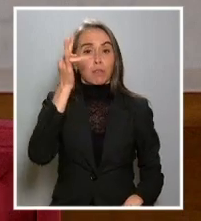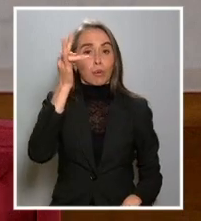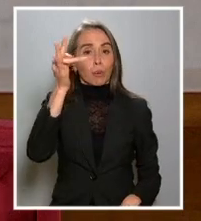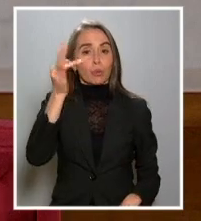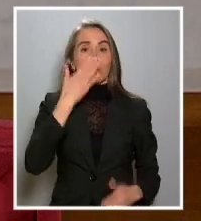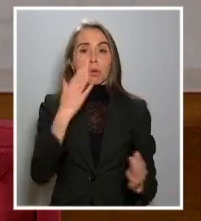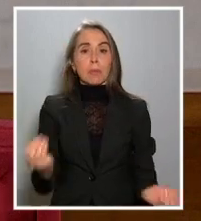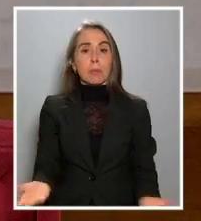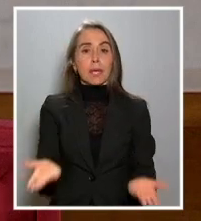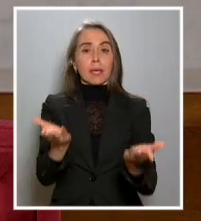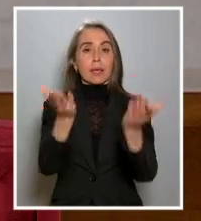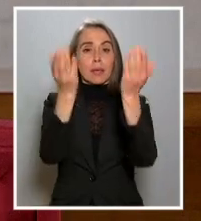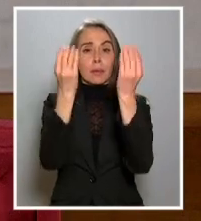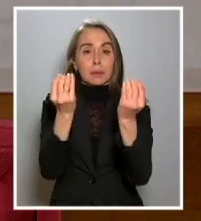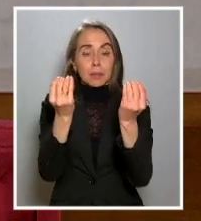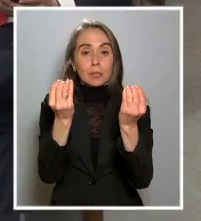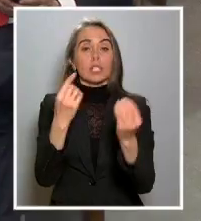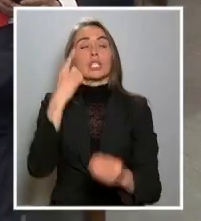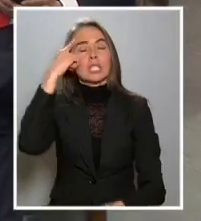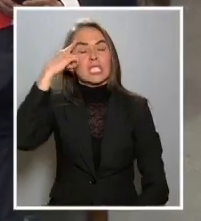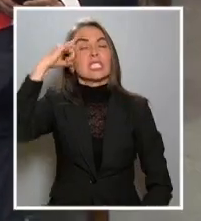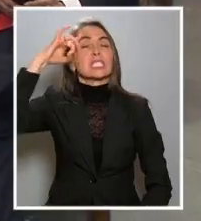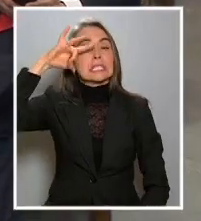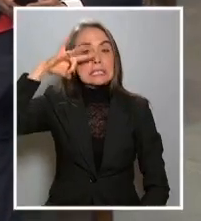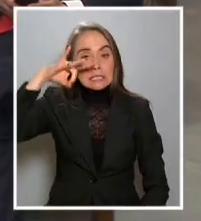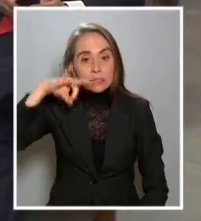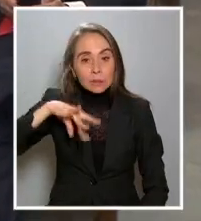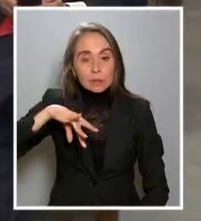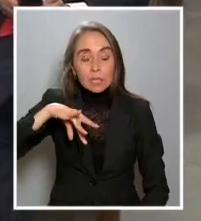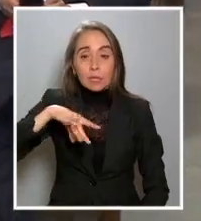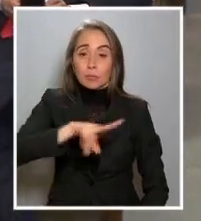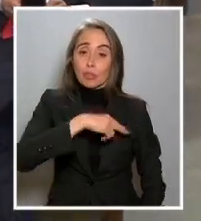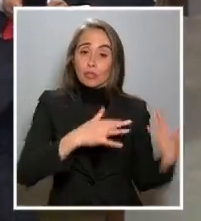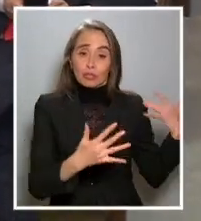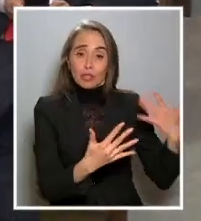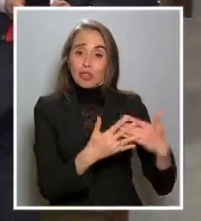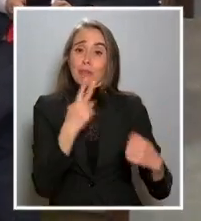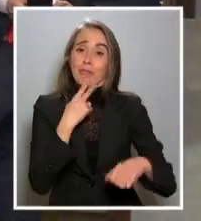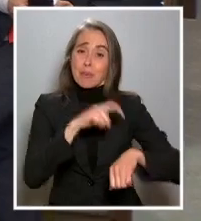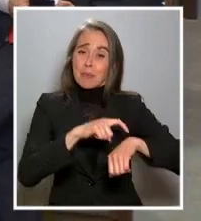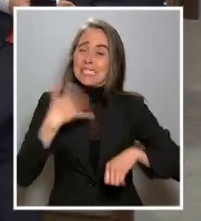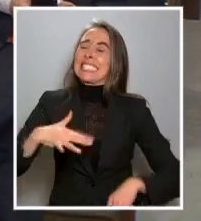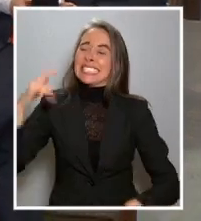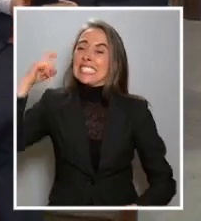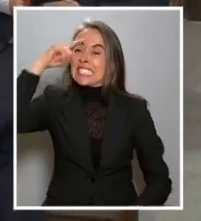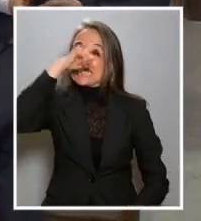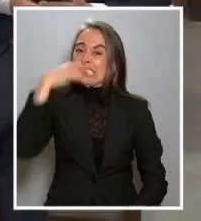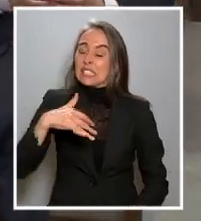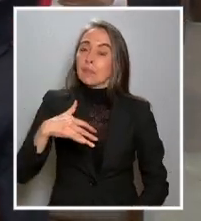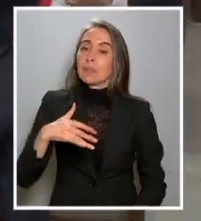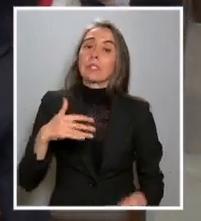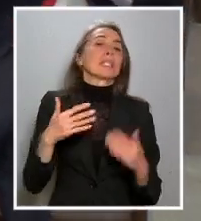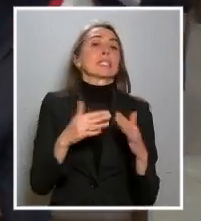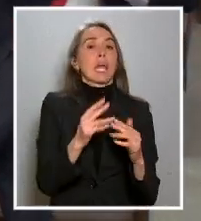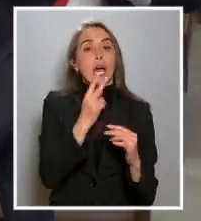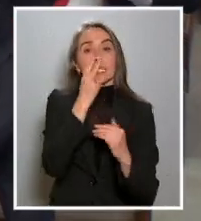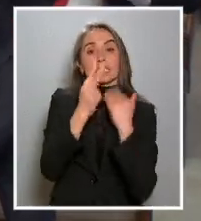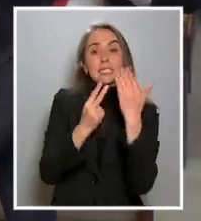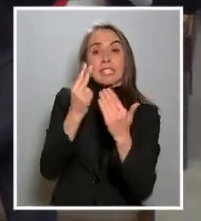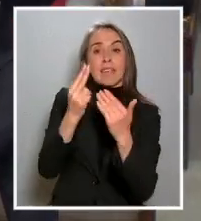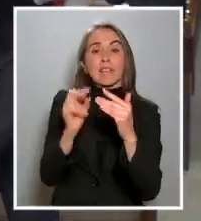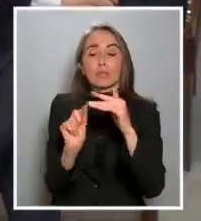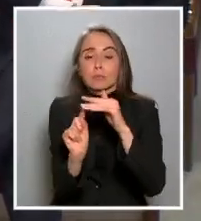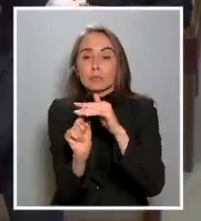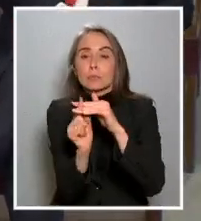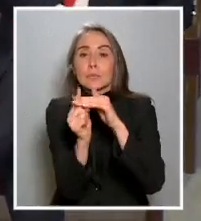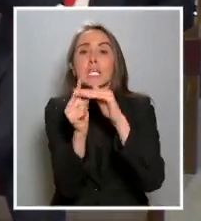más promisorio. Sé que hemos vivido tiempos difíciles, pero ya asoman los brotes